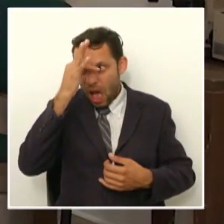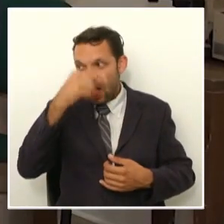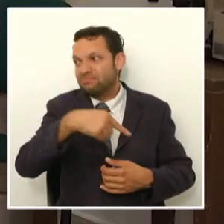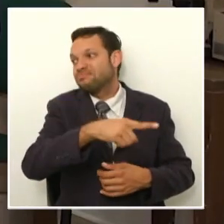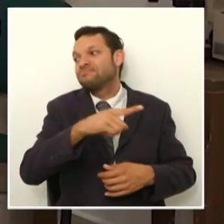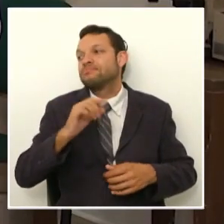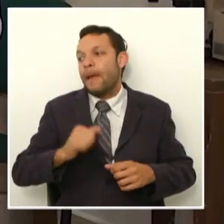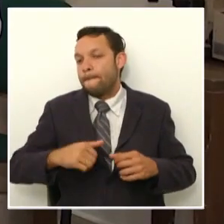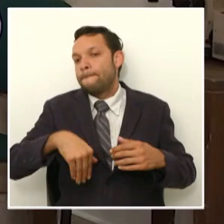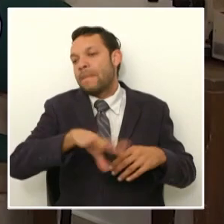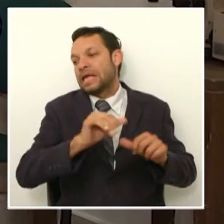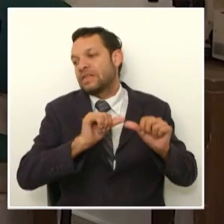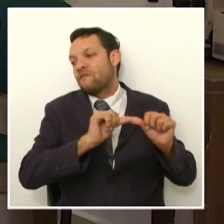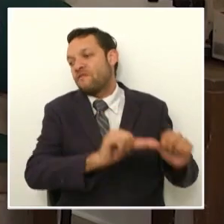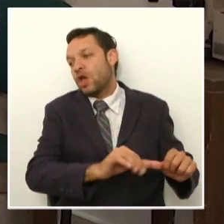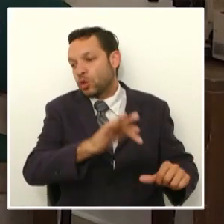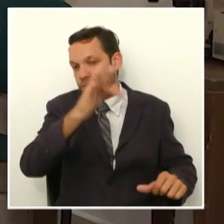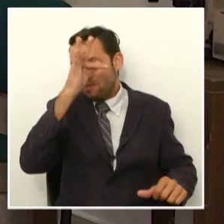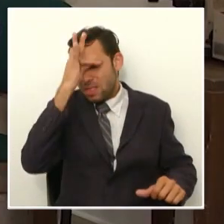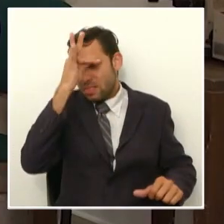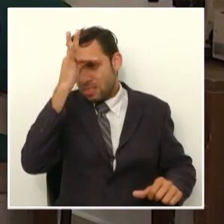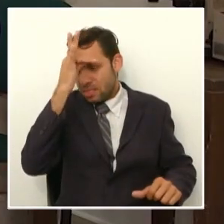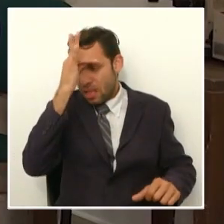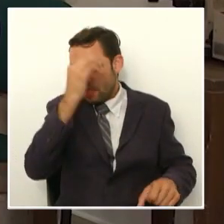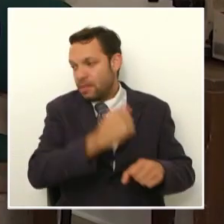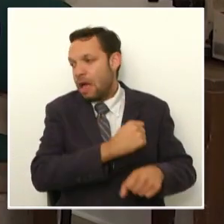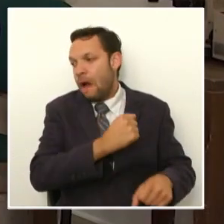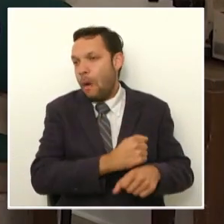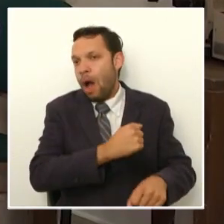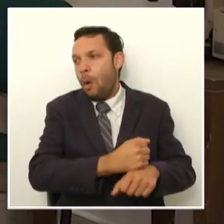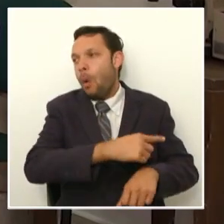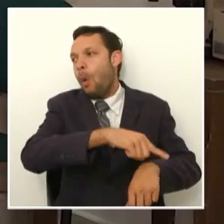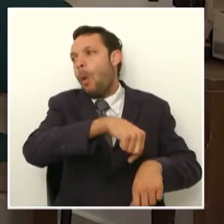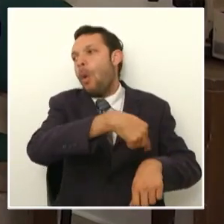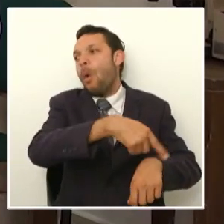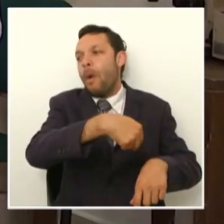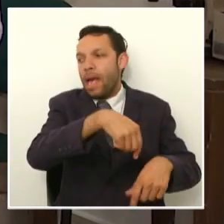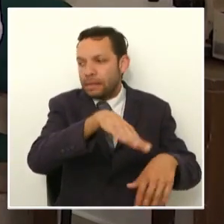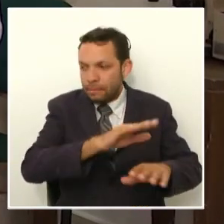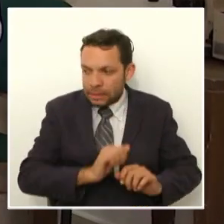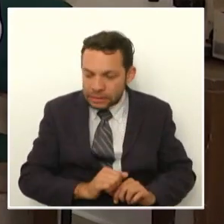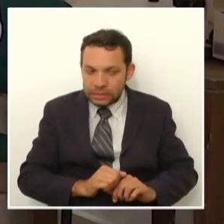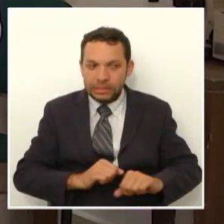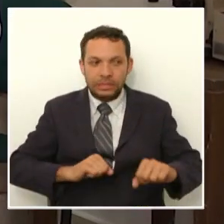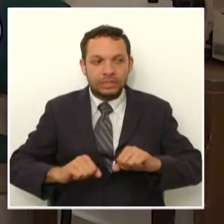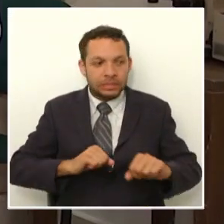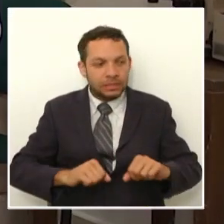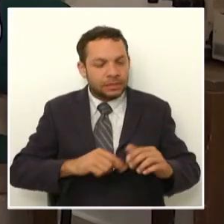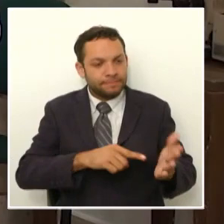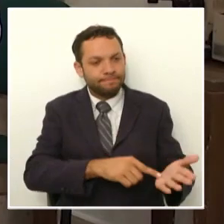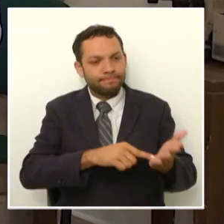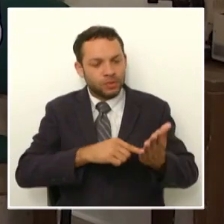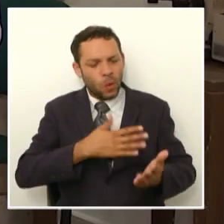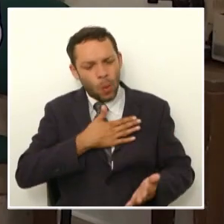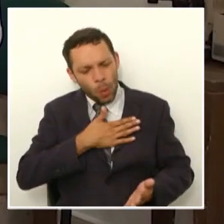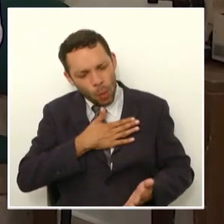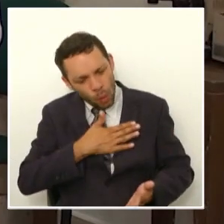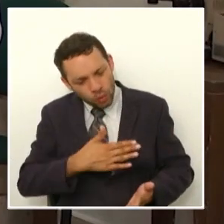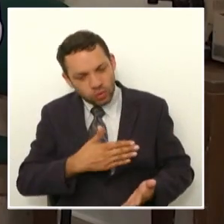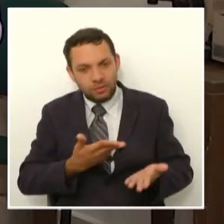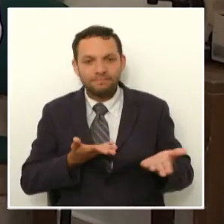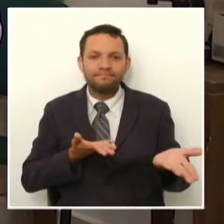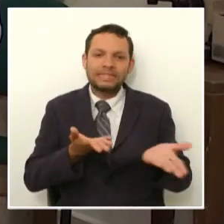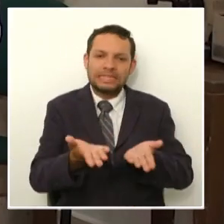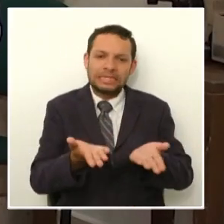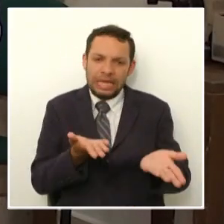ellos hasta les llevaban a la lonchera porque no les quedaba tiempo. Y eso fue lo que nos enseñaron, a estar pendiente